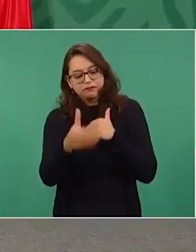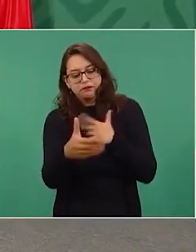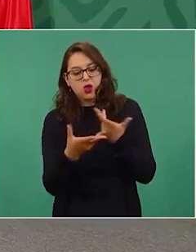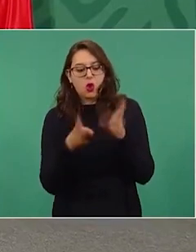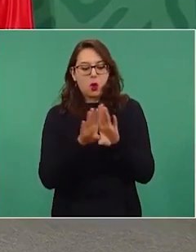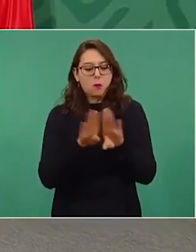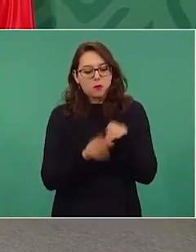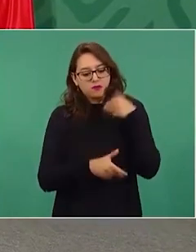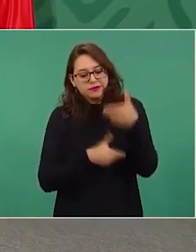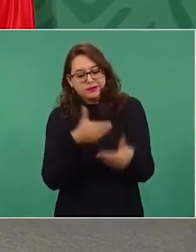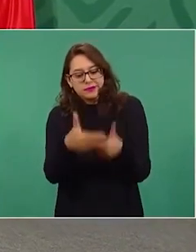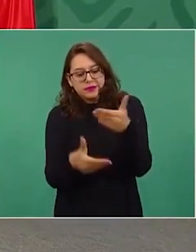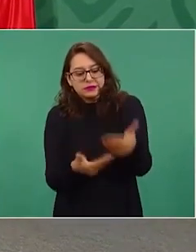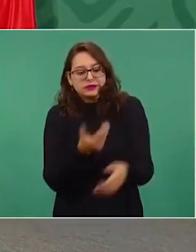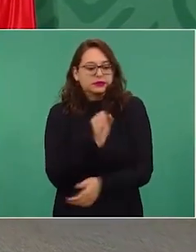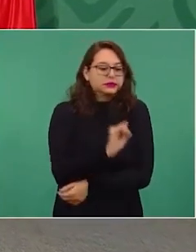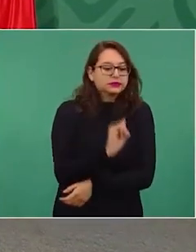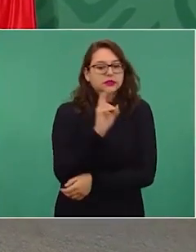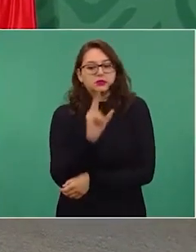avances y